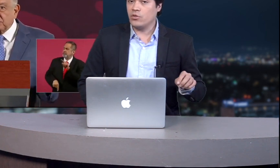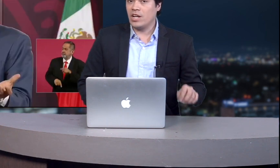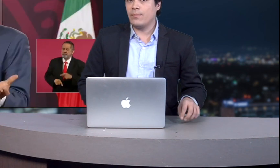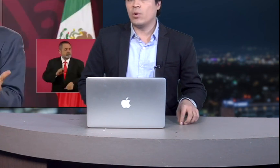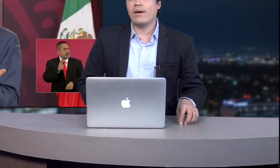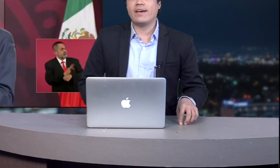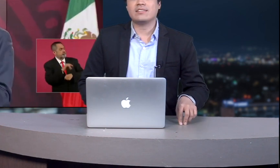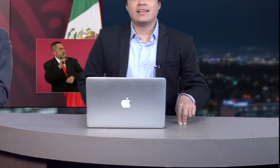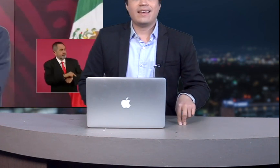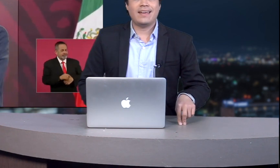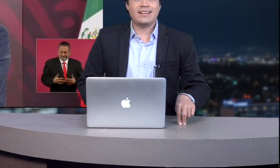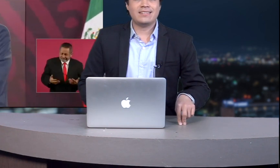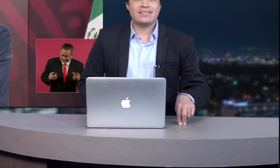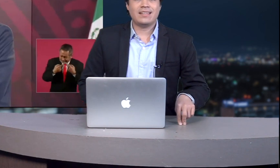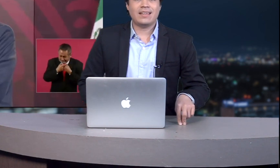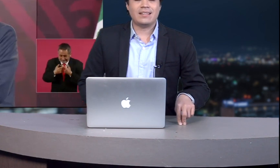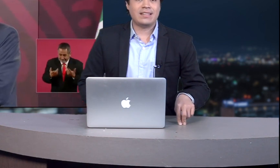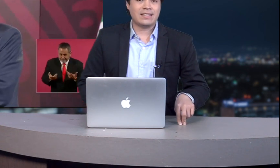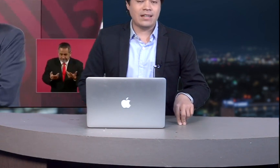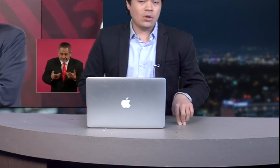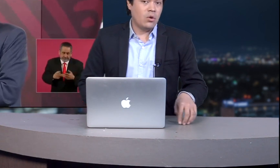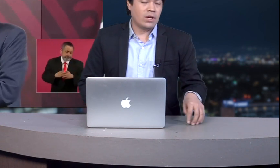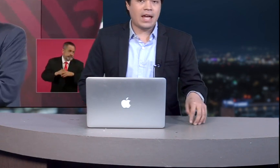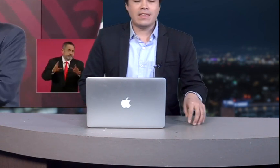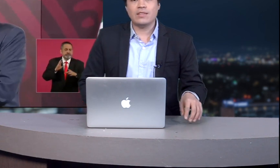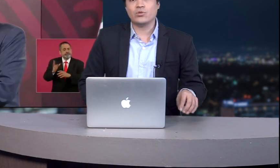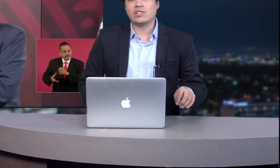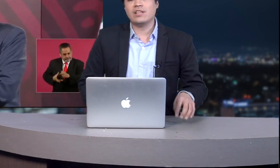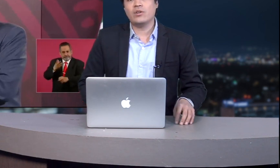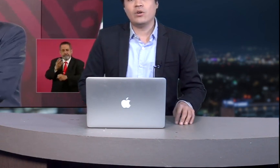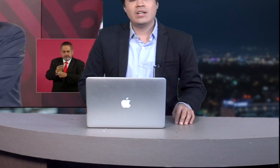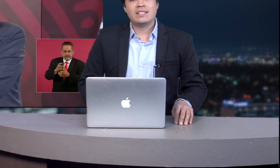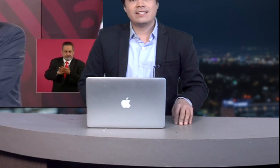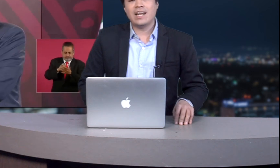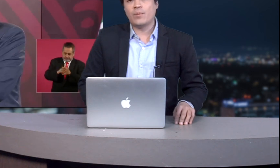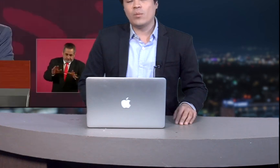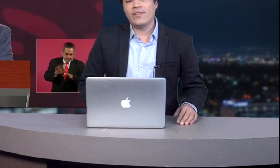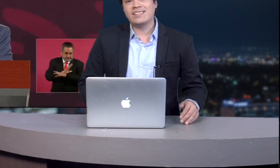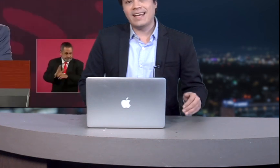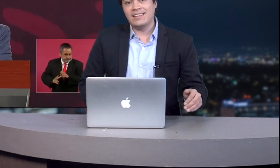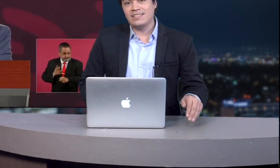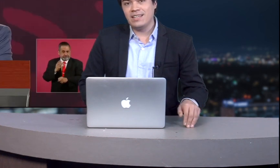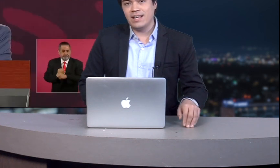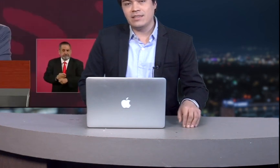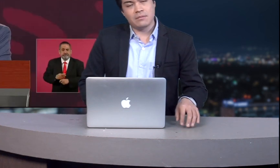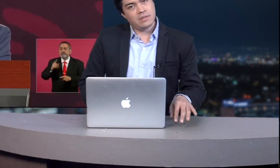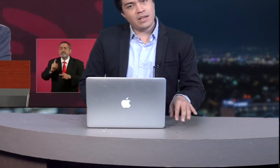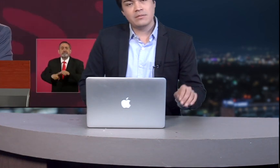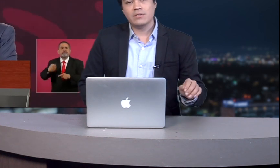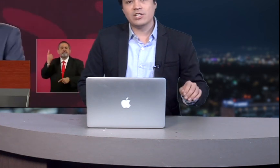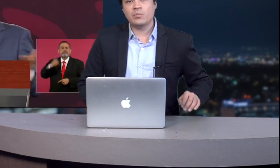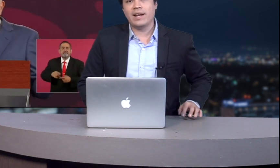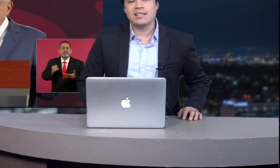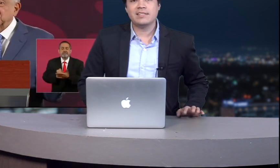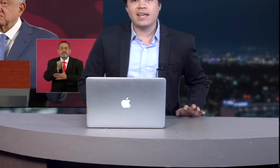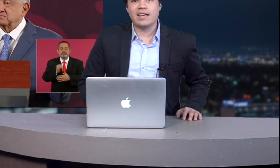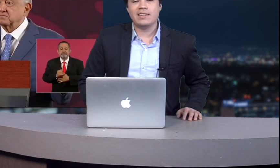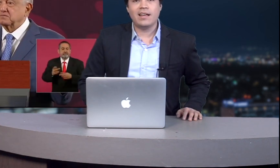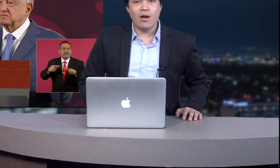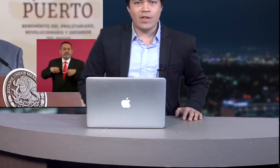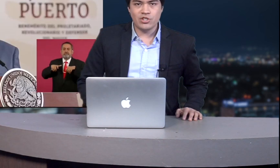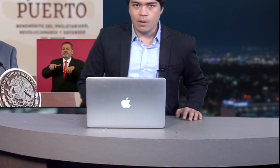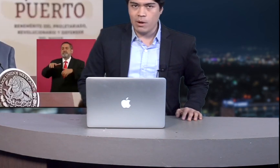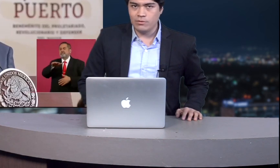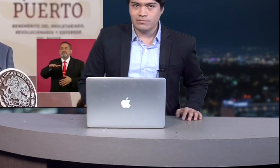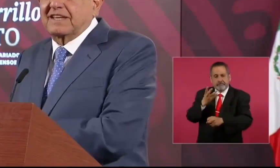y que de no ser aprobadas en este sexenio lo que queda de su sexenio sean aprobadas en el siguiente que espera sea